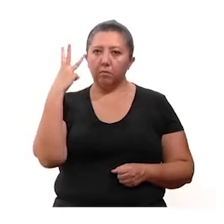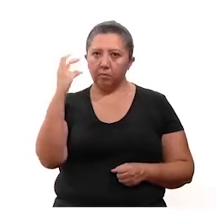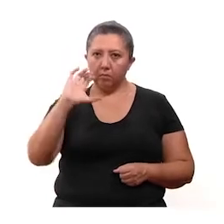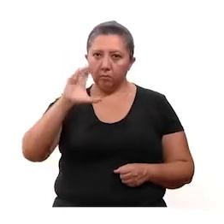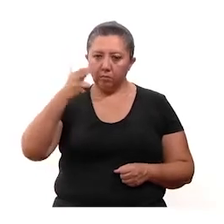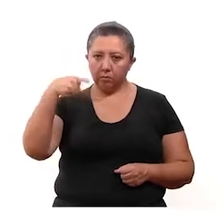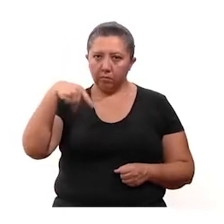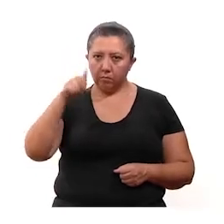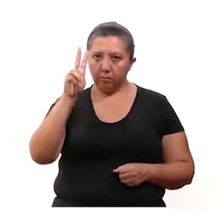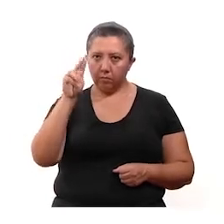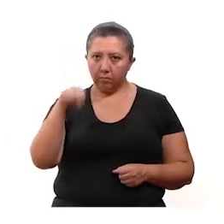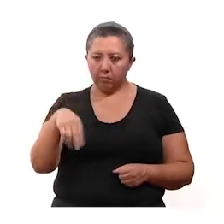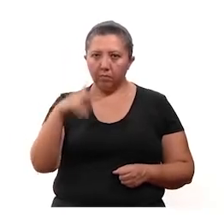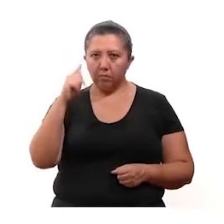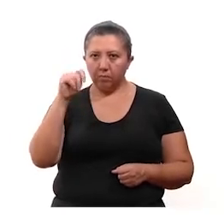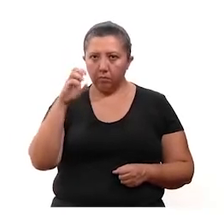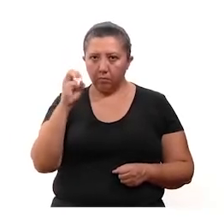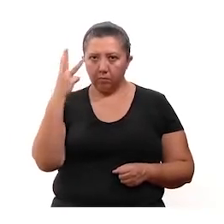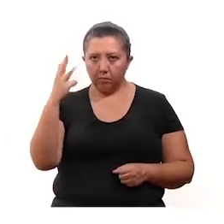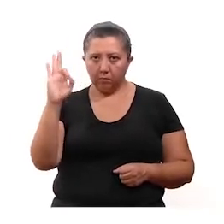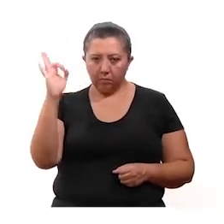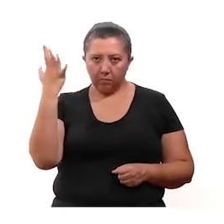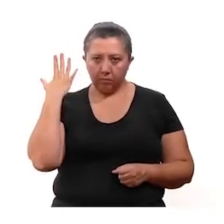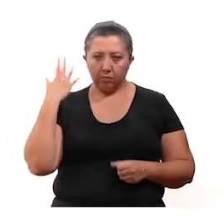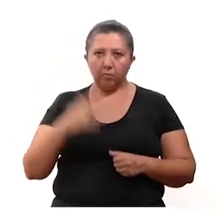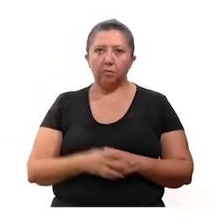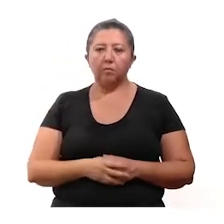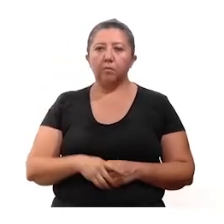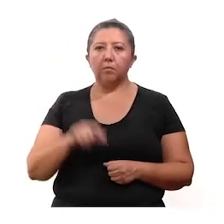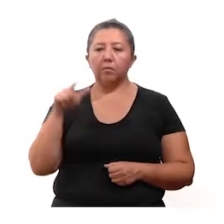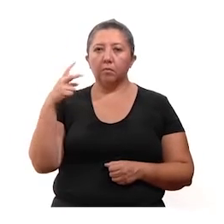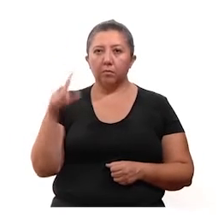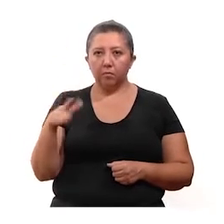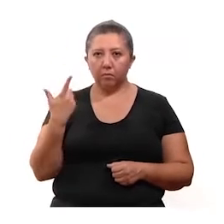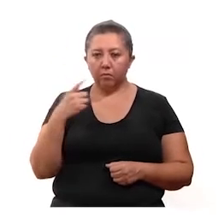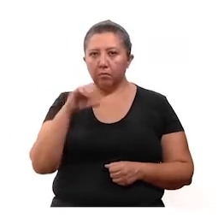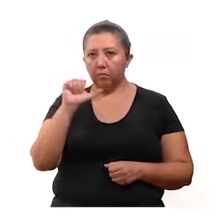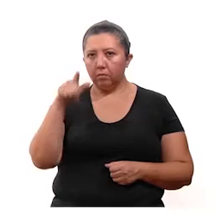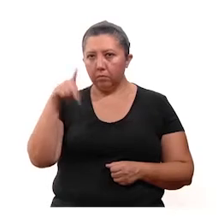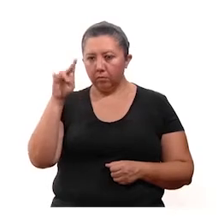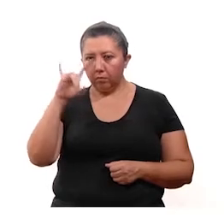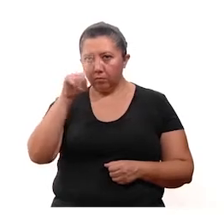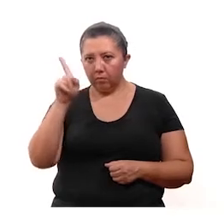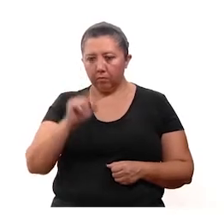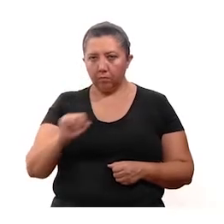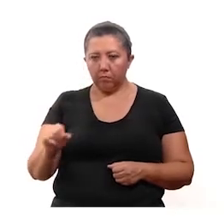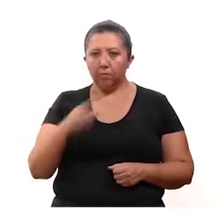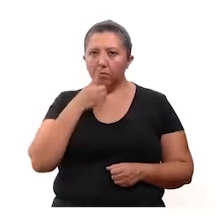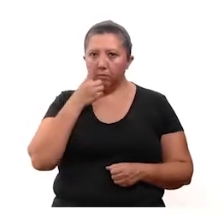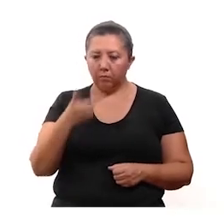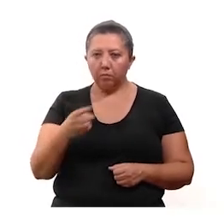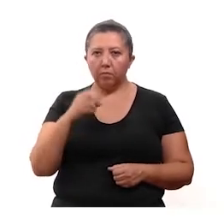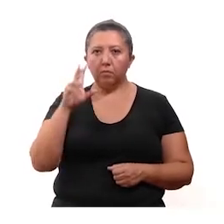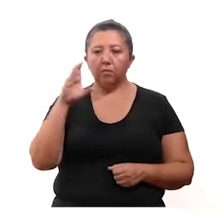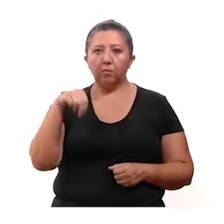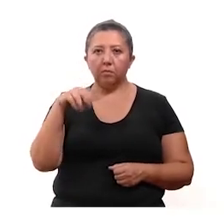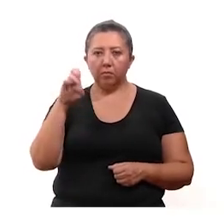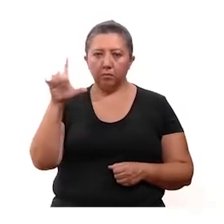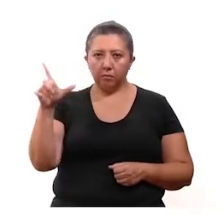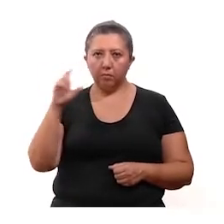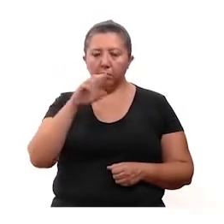en Chancóm, Peto y 3 foráneos, 2 en Aquil, Butzot, Chumayel,